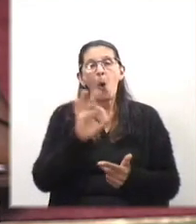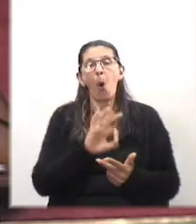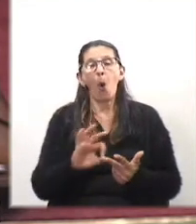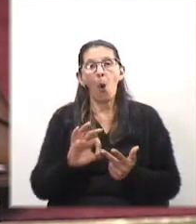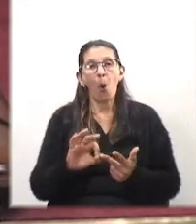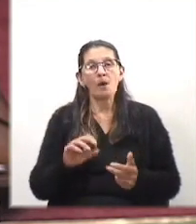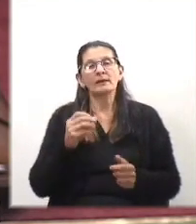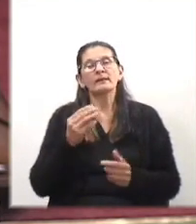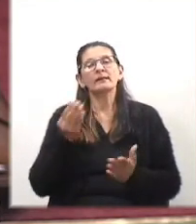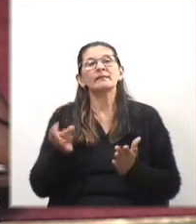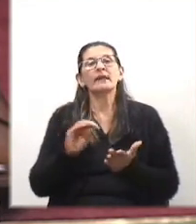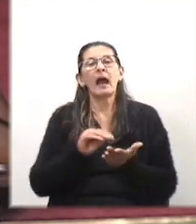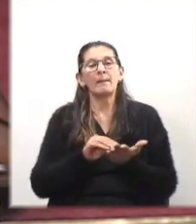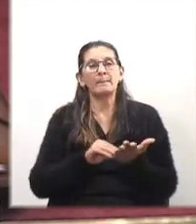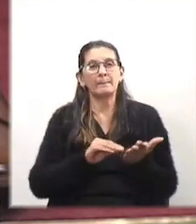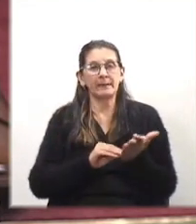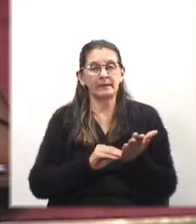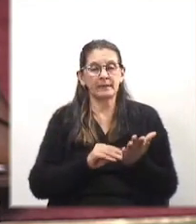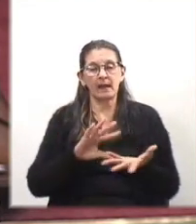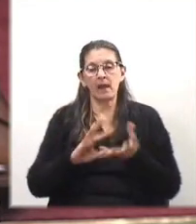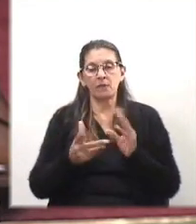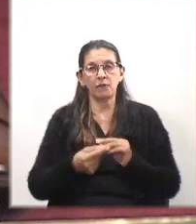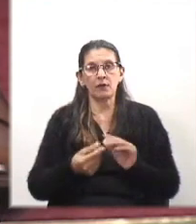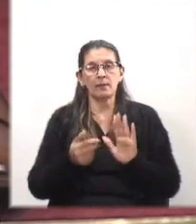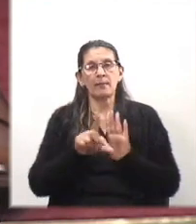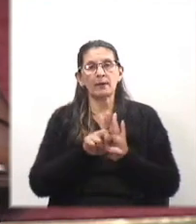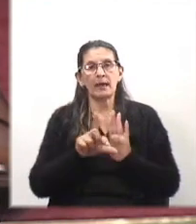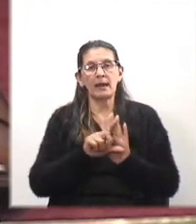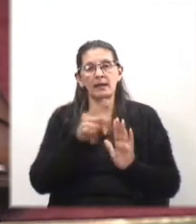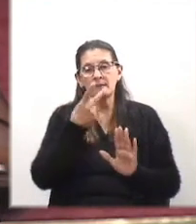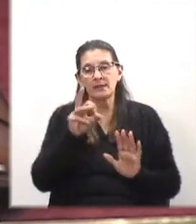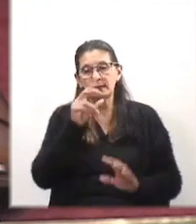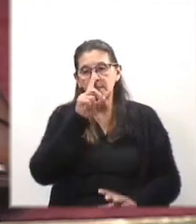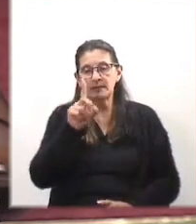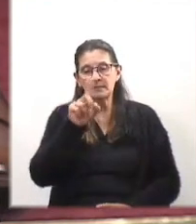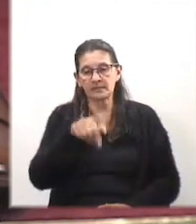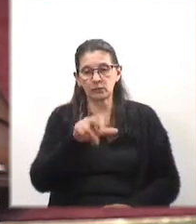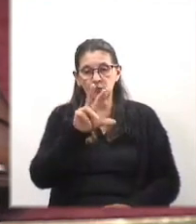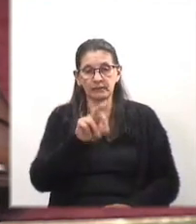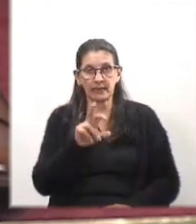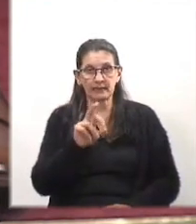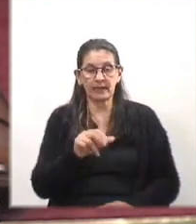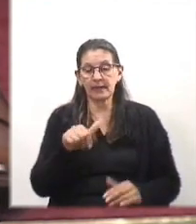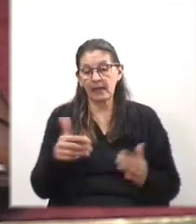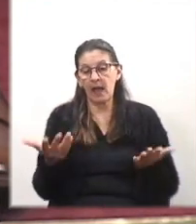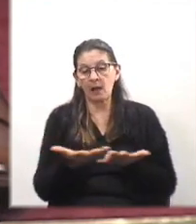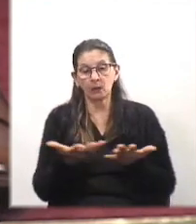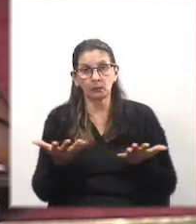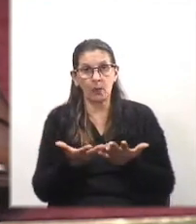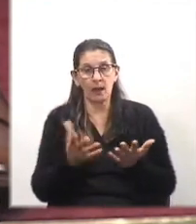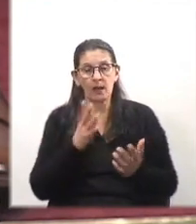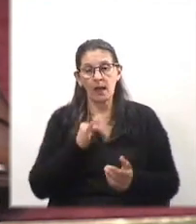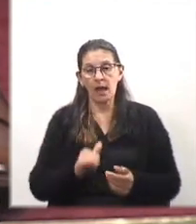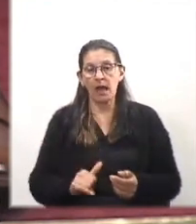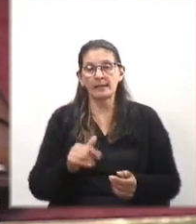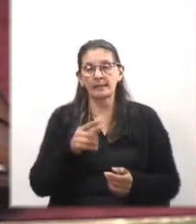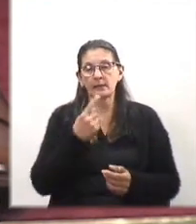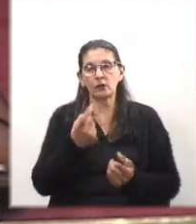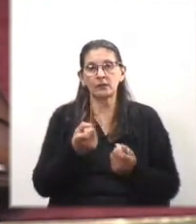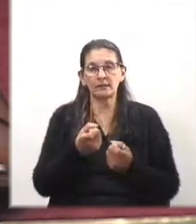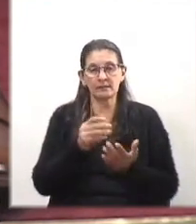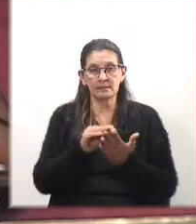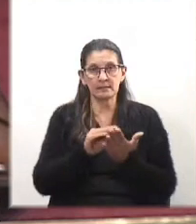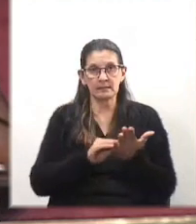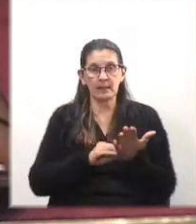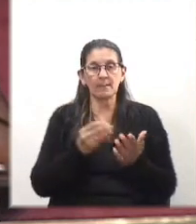C. Que se aplique a su respecto la medida dispuesta por la Ley 20.130, ya que actualmente se verifican las condiciones requeridas para